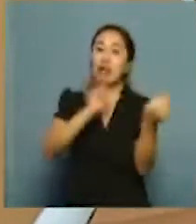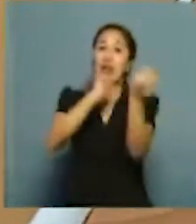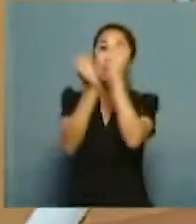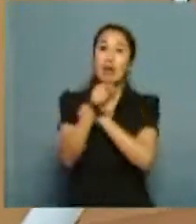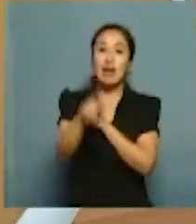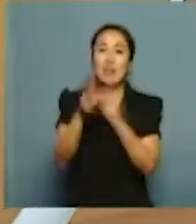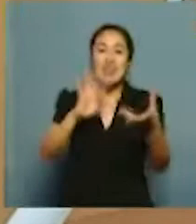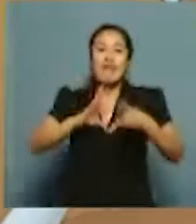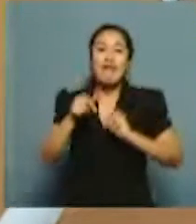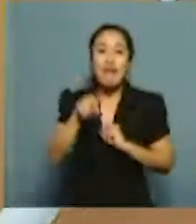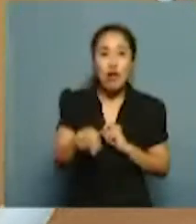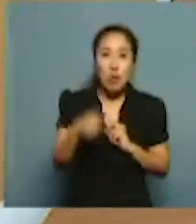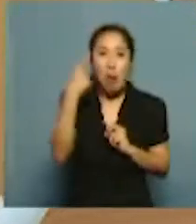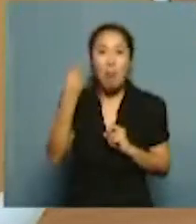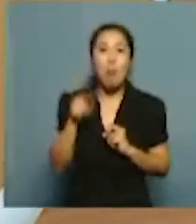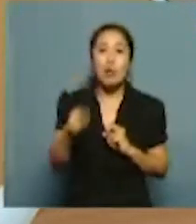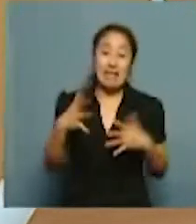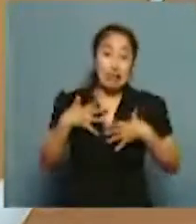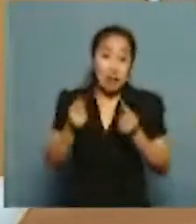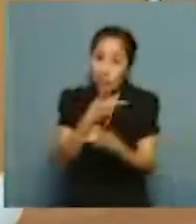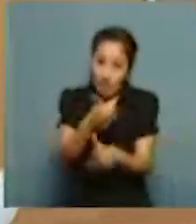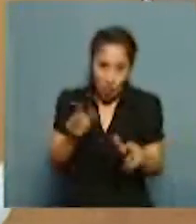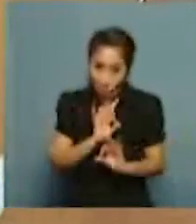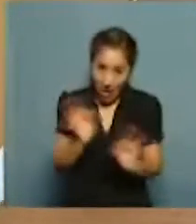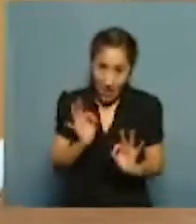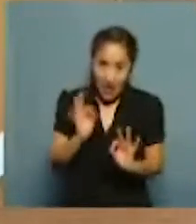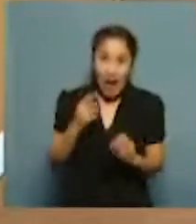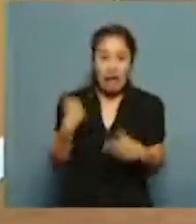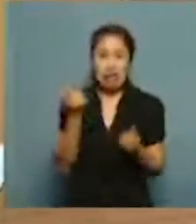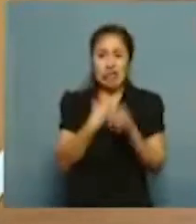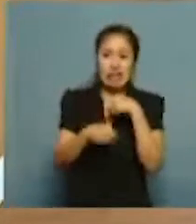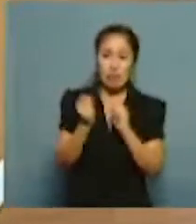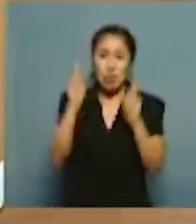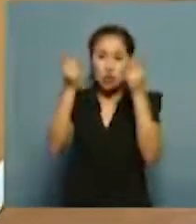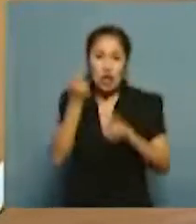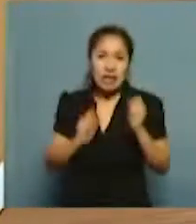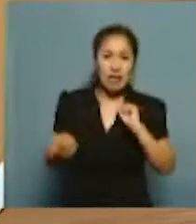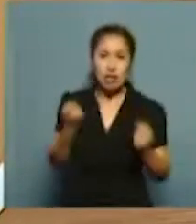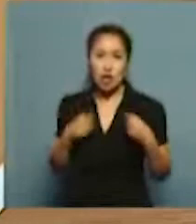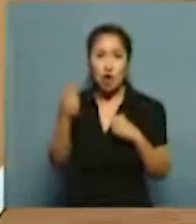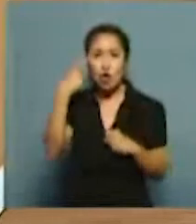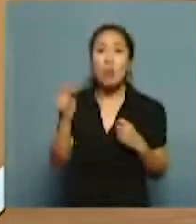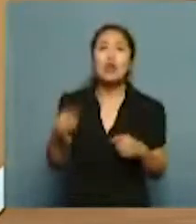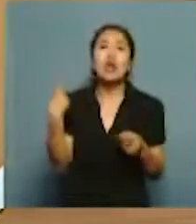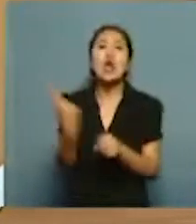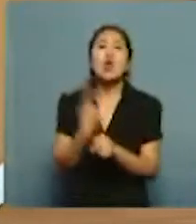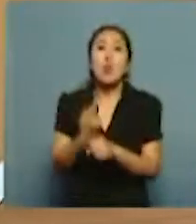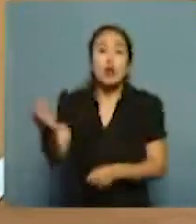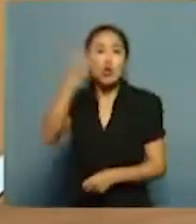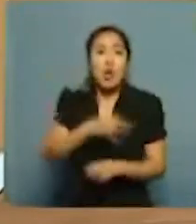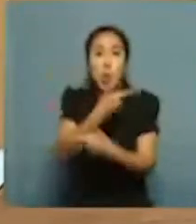este modelo porque no es saludable generar tanto estrés y así que bueno pienso que